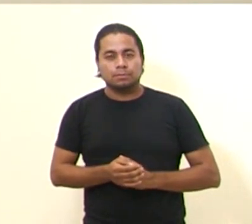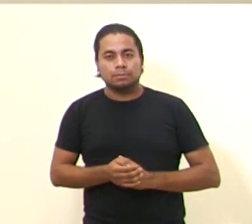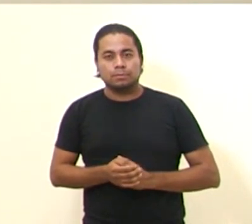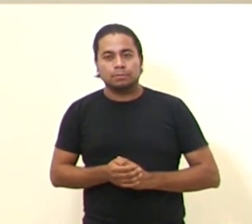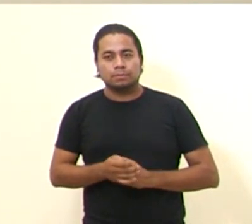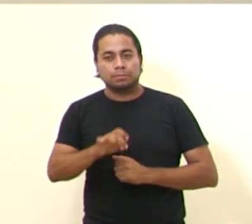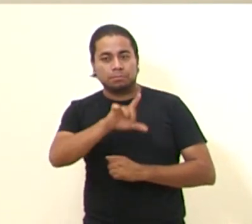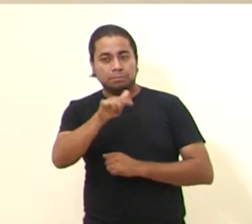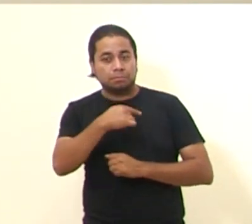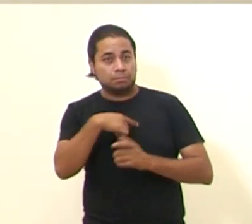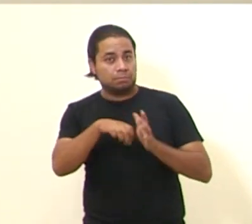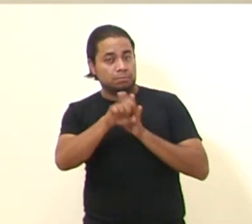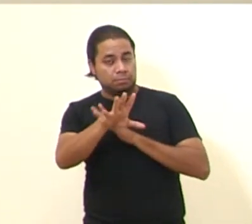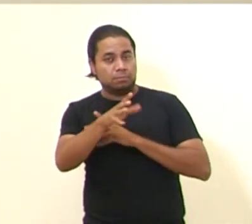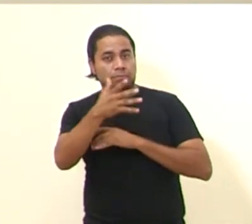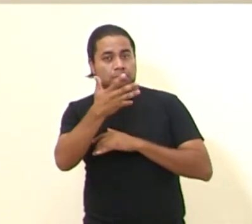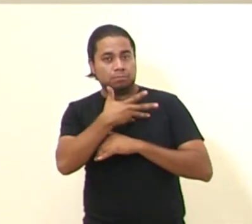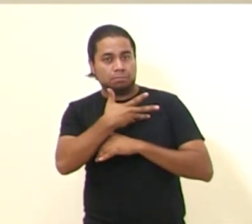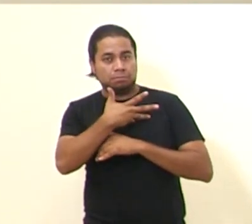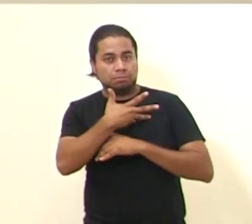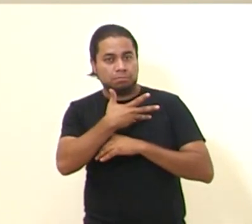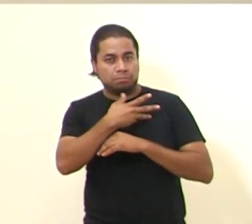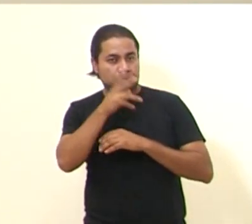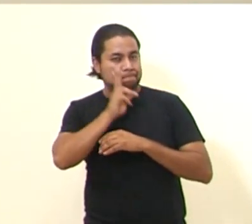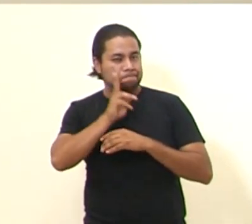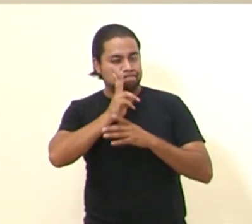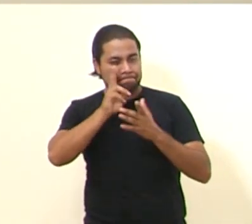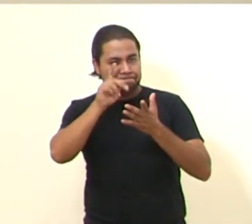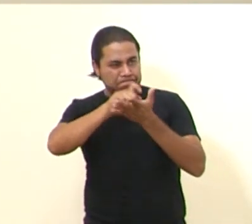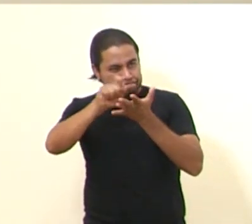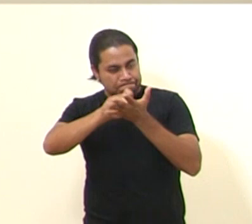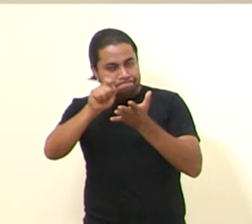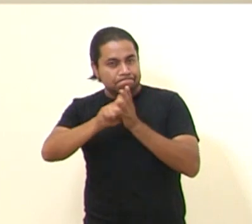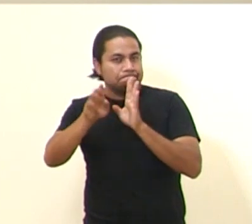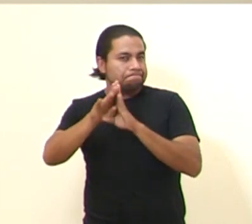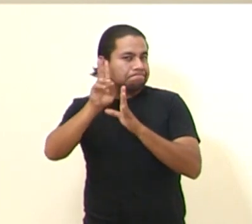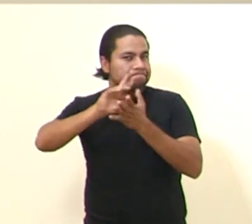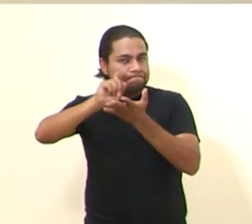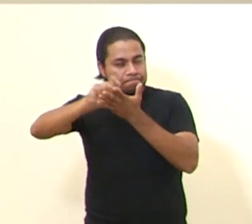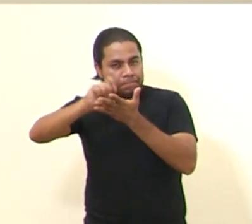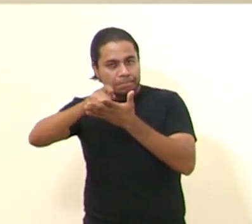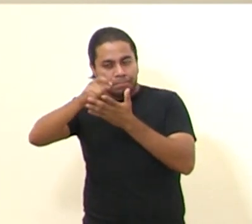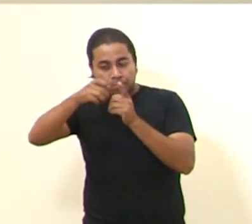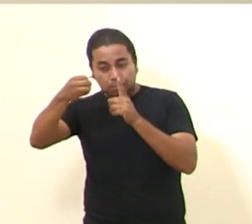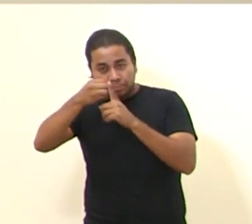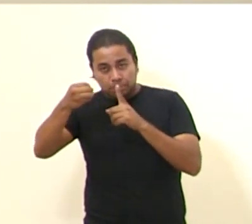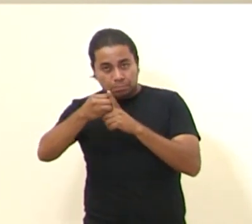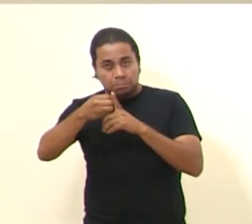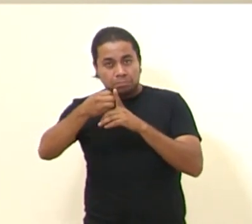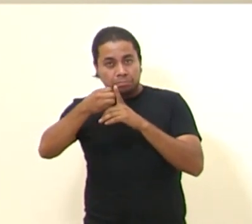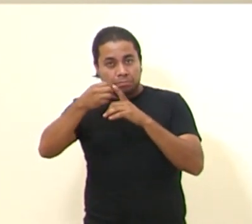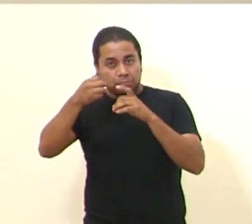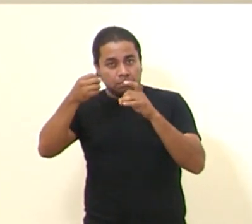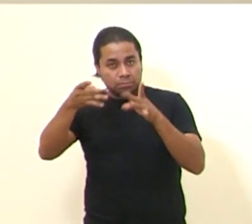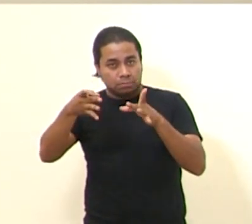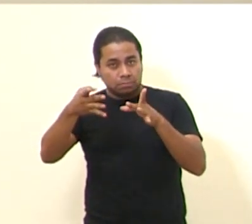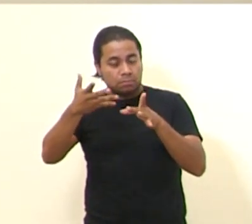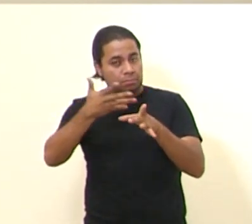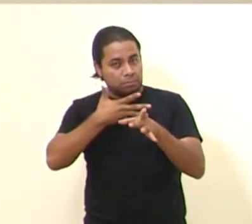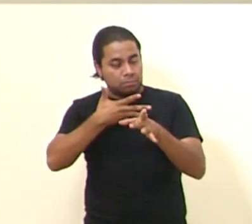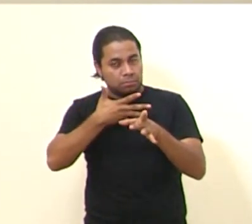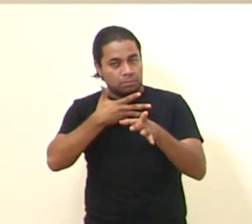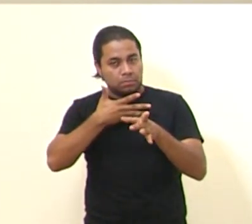Después de que ya tengo redactado mi primer borrador, entonces voy a revisar